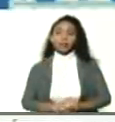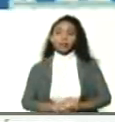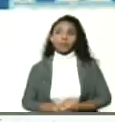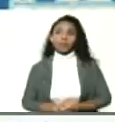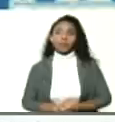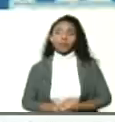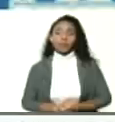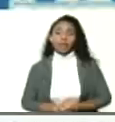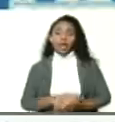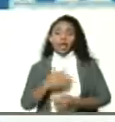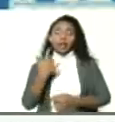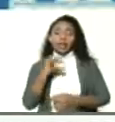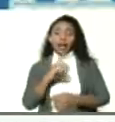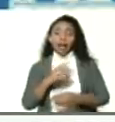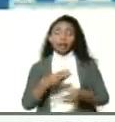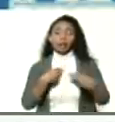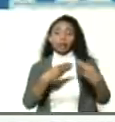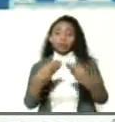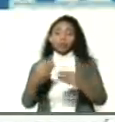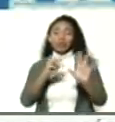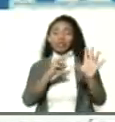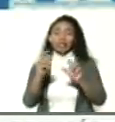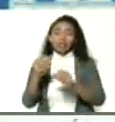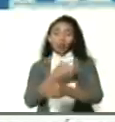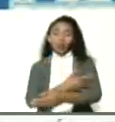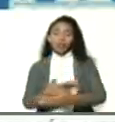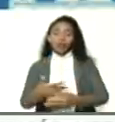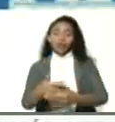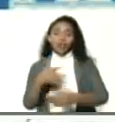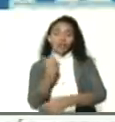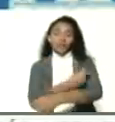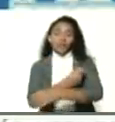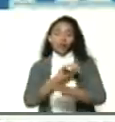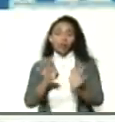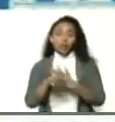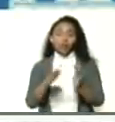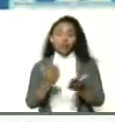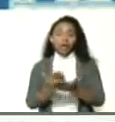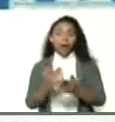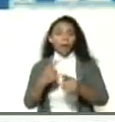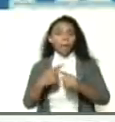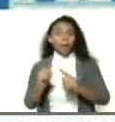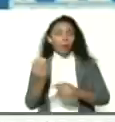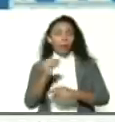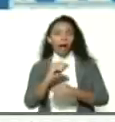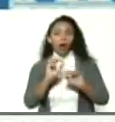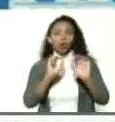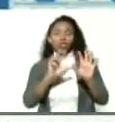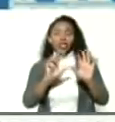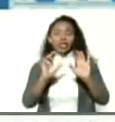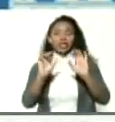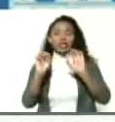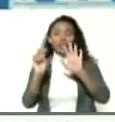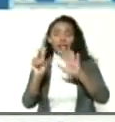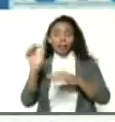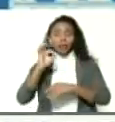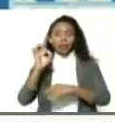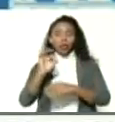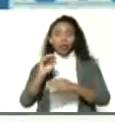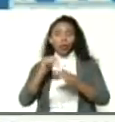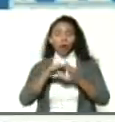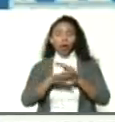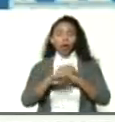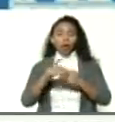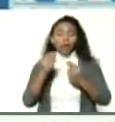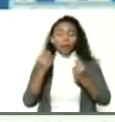Se han administrado más de 700 millones de dosis de vacunas en el mundo, pero más del 87% han sido en países de